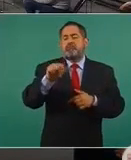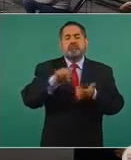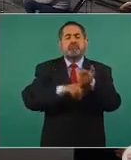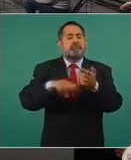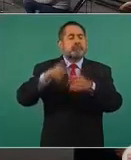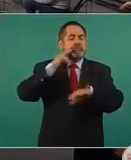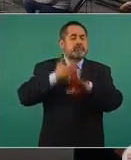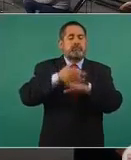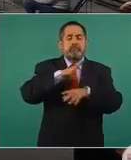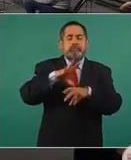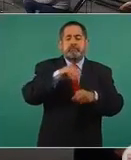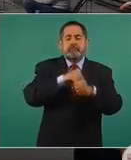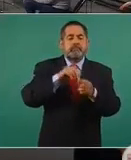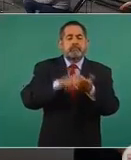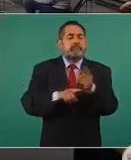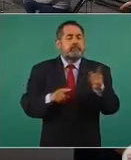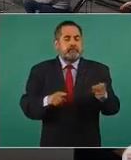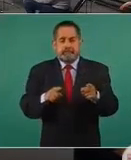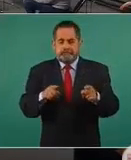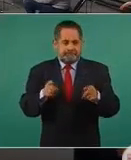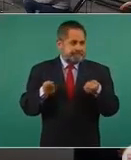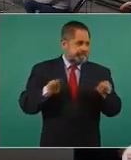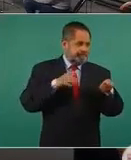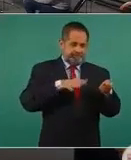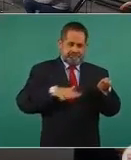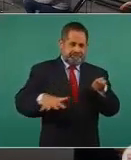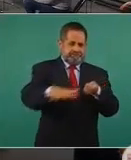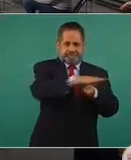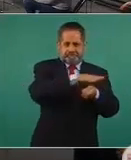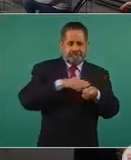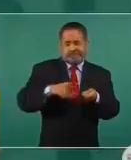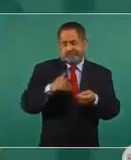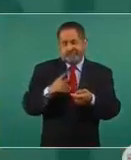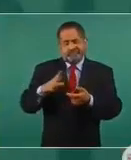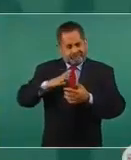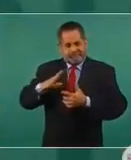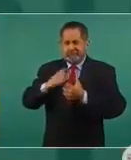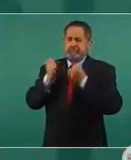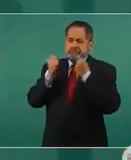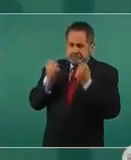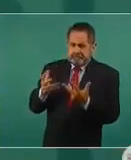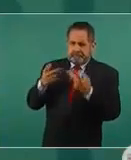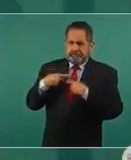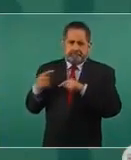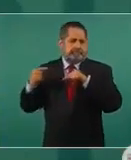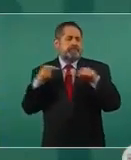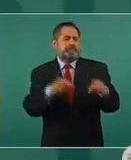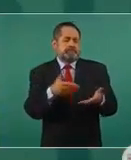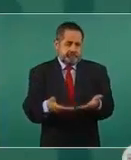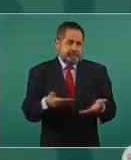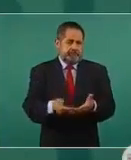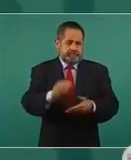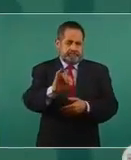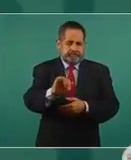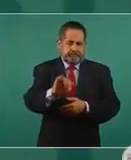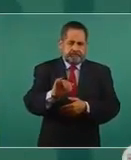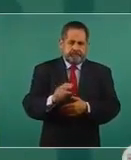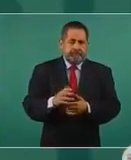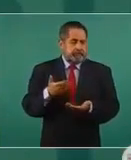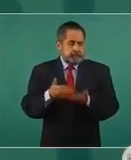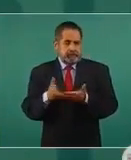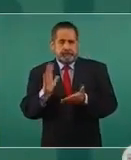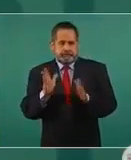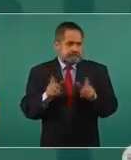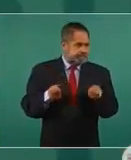responsable de atender toda la parte de La Laguna. Entonces, en la actualidad nos